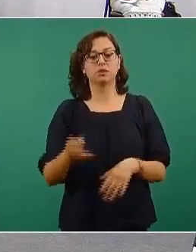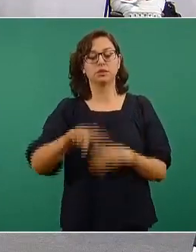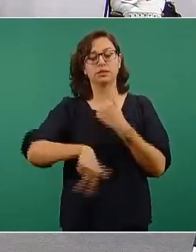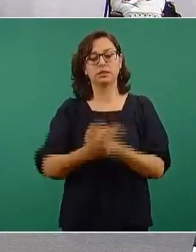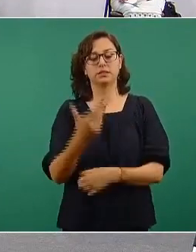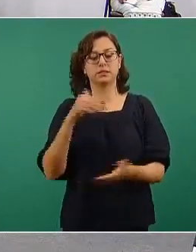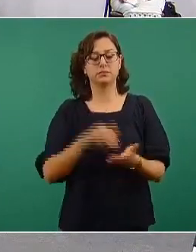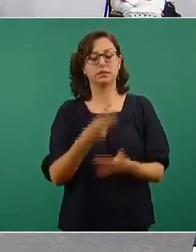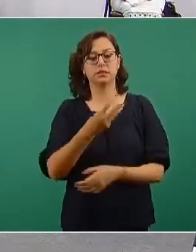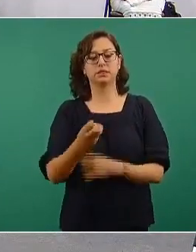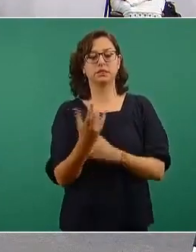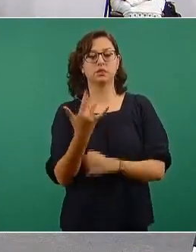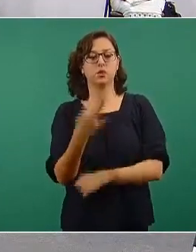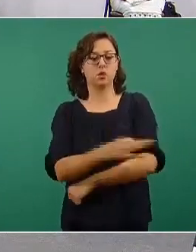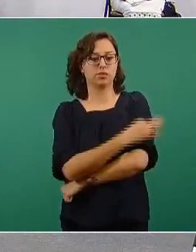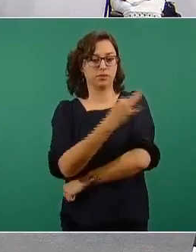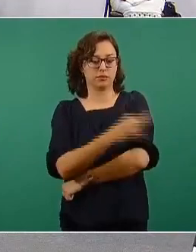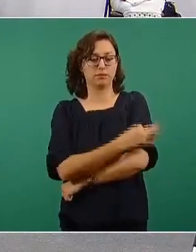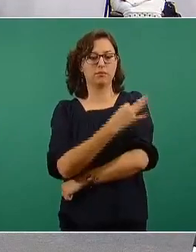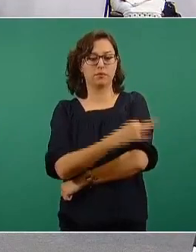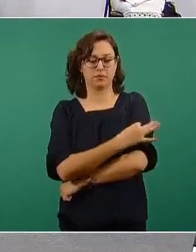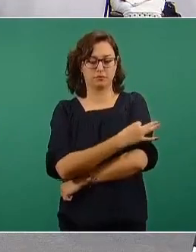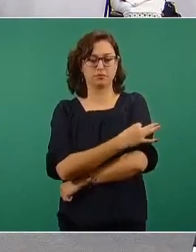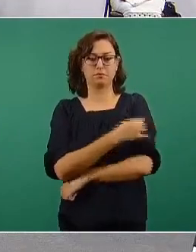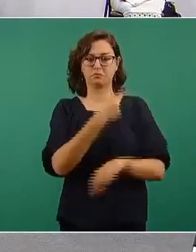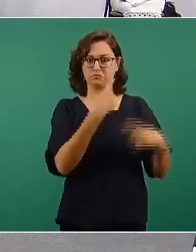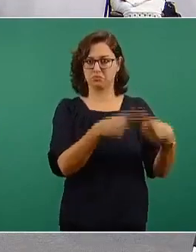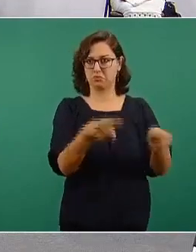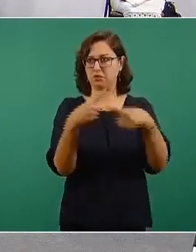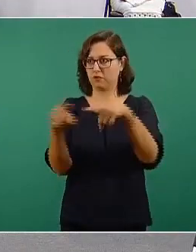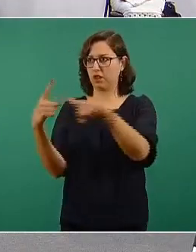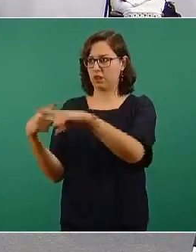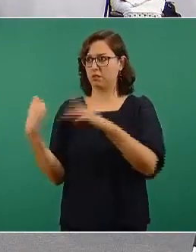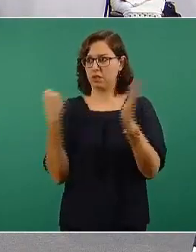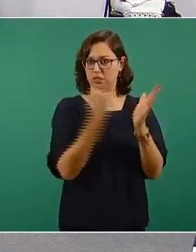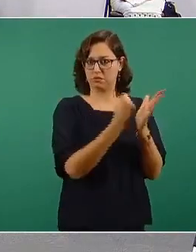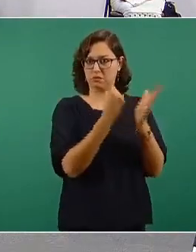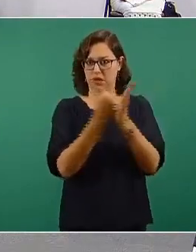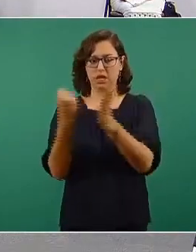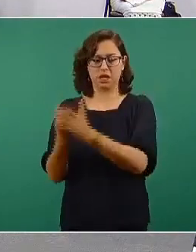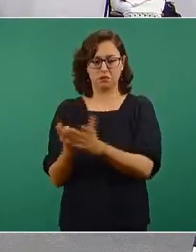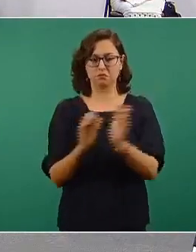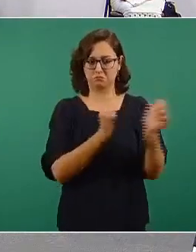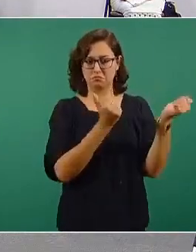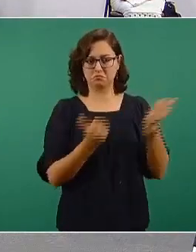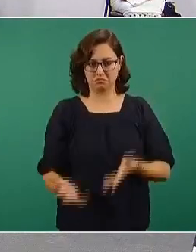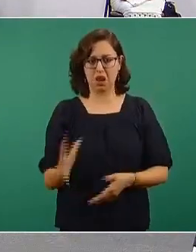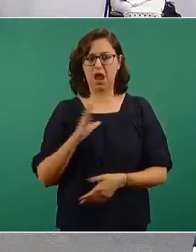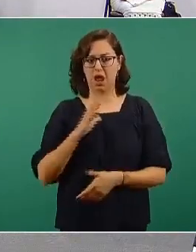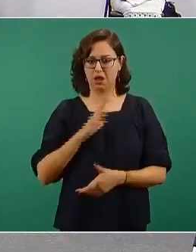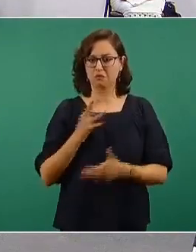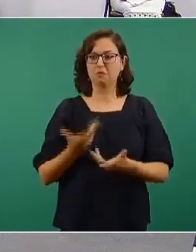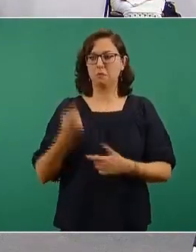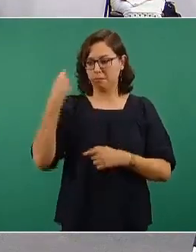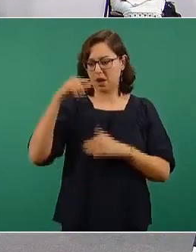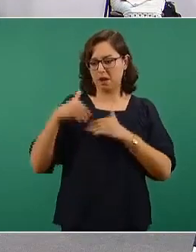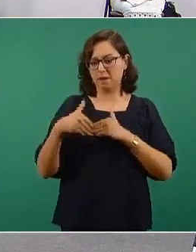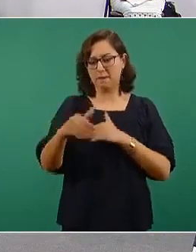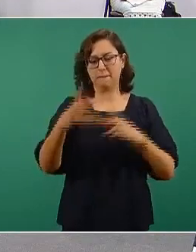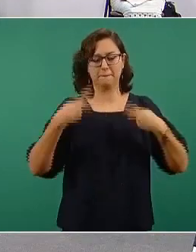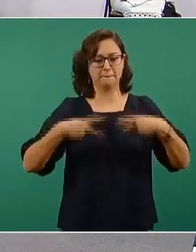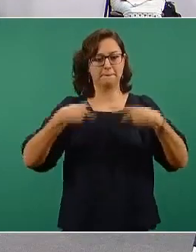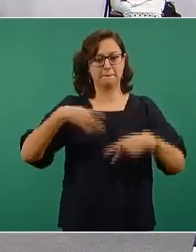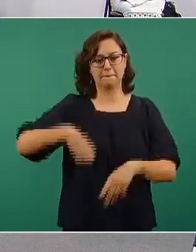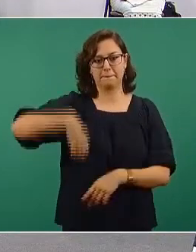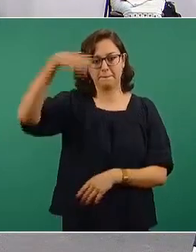16.413.350 dosis de vacunas para seguir con la campaña nacional de vacunación para adultos mayores